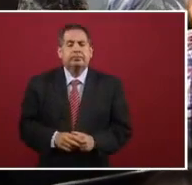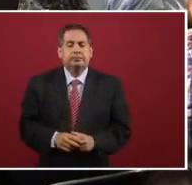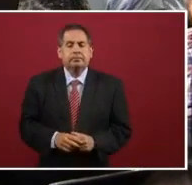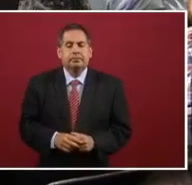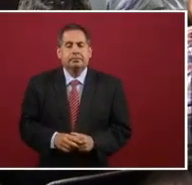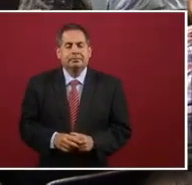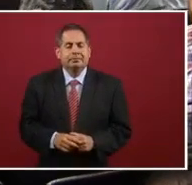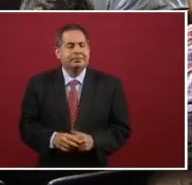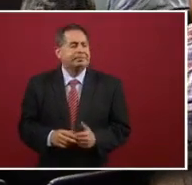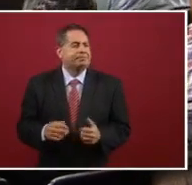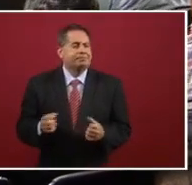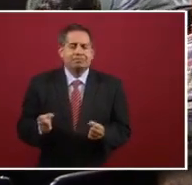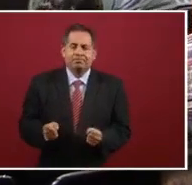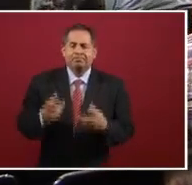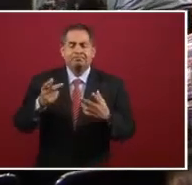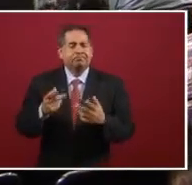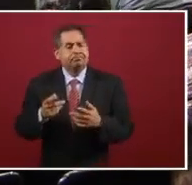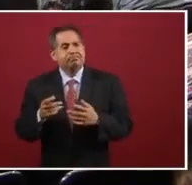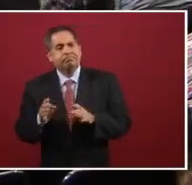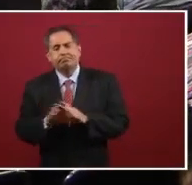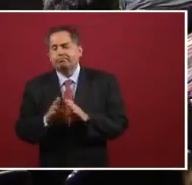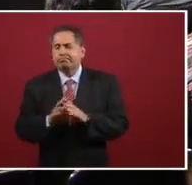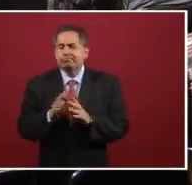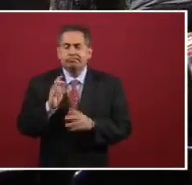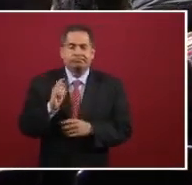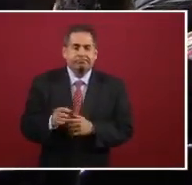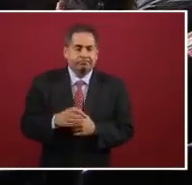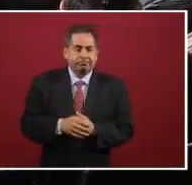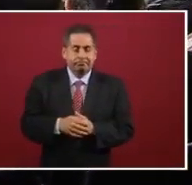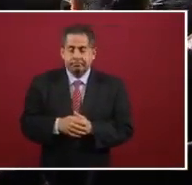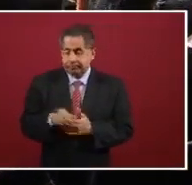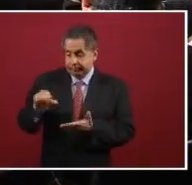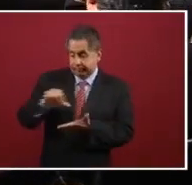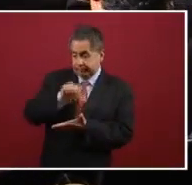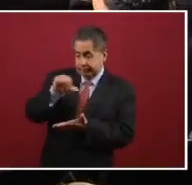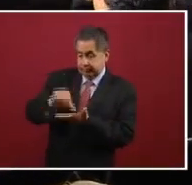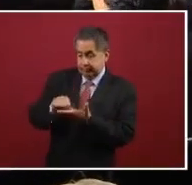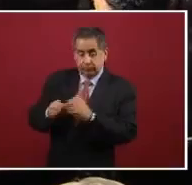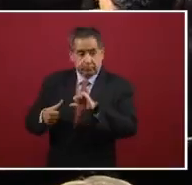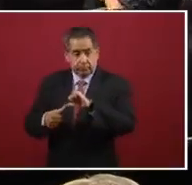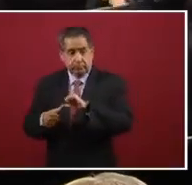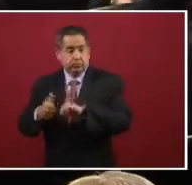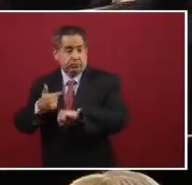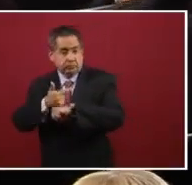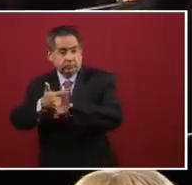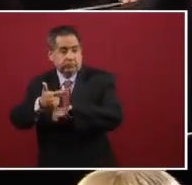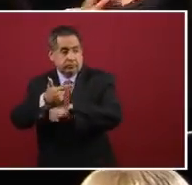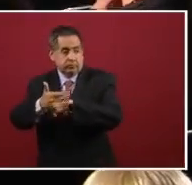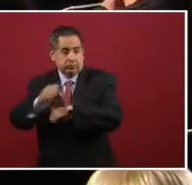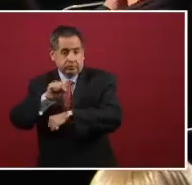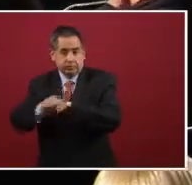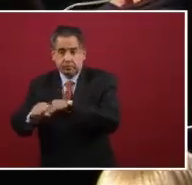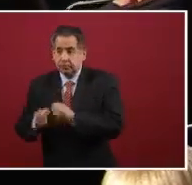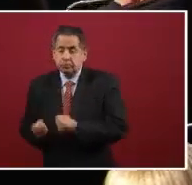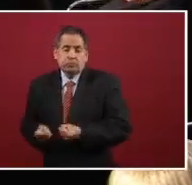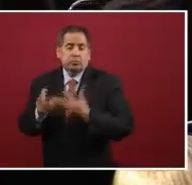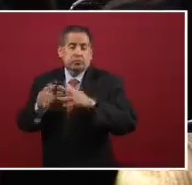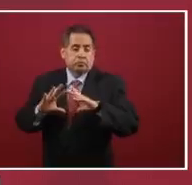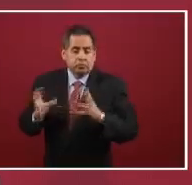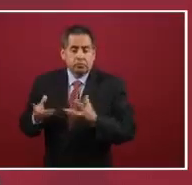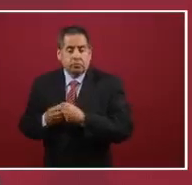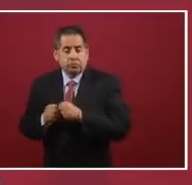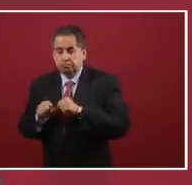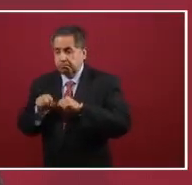¿Cuál es la tasa de participación, digamos, de centroamericanos, Guatemala, Honduras, El Salvador, en